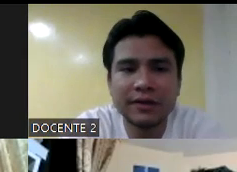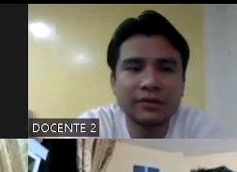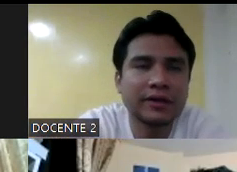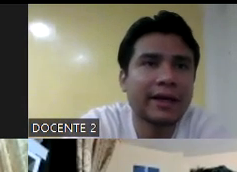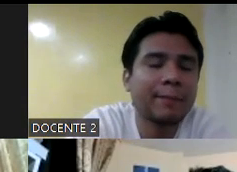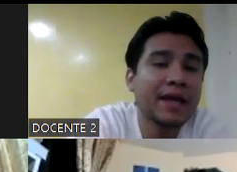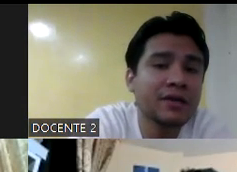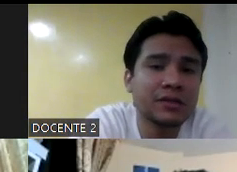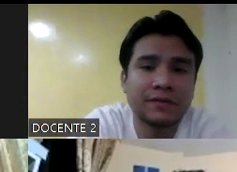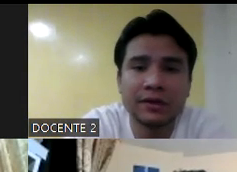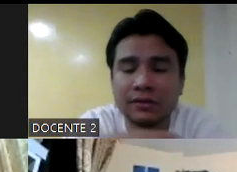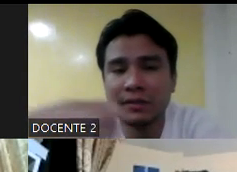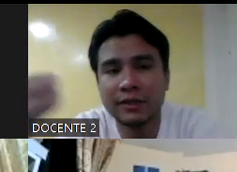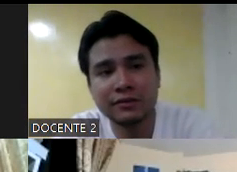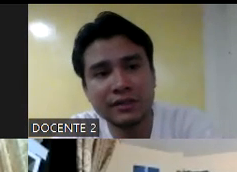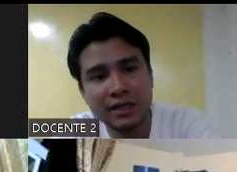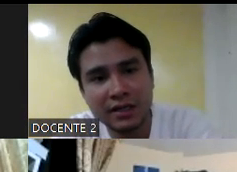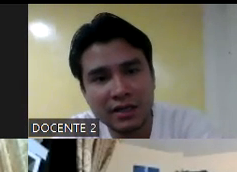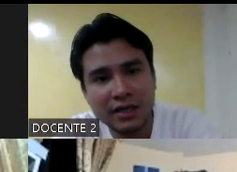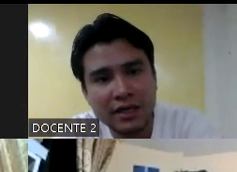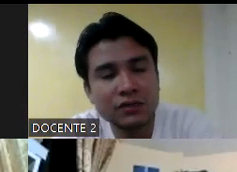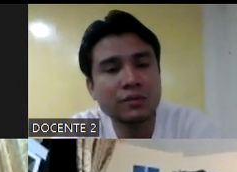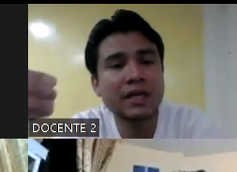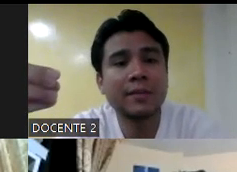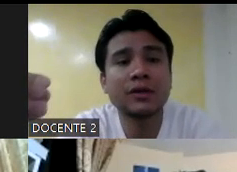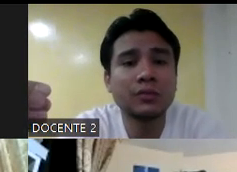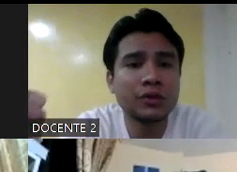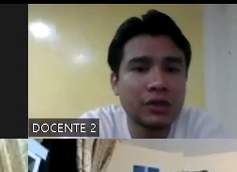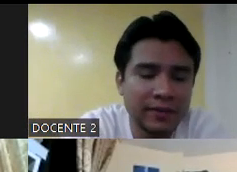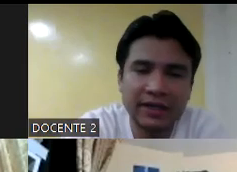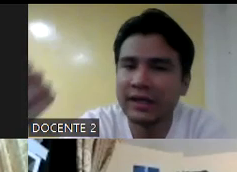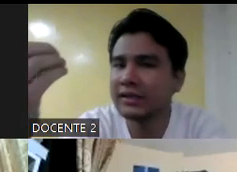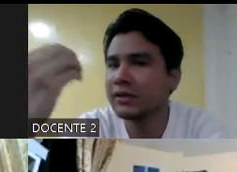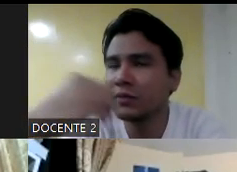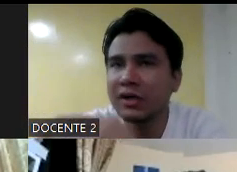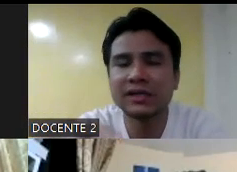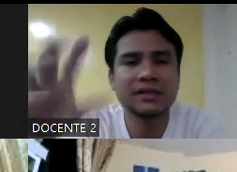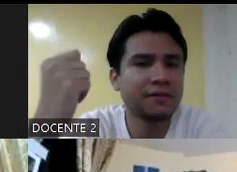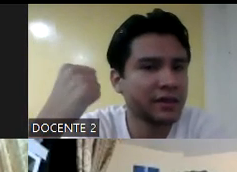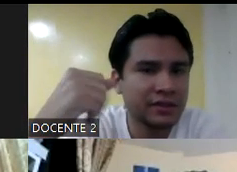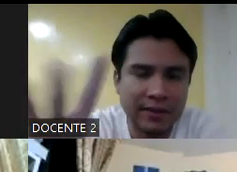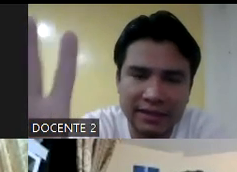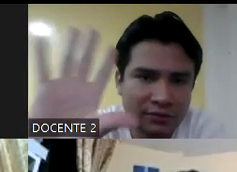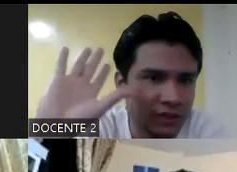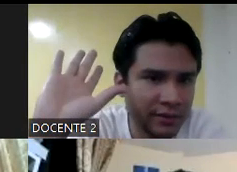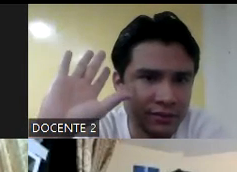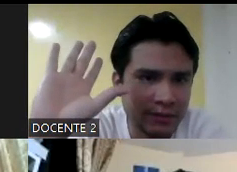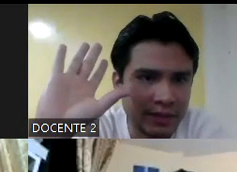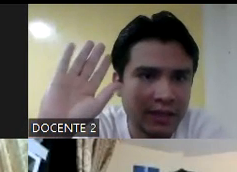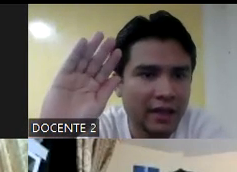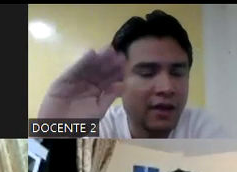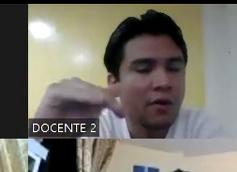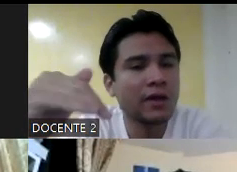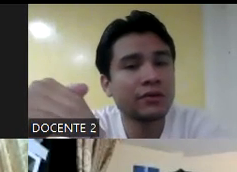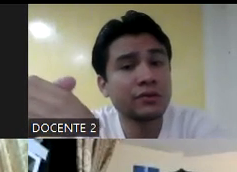el efecto que menos efectos adversos tiene. Es un medicamento muy noble, que así como ingresa, se filtra y se va, hace su trabajo y se